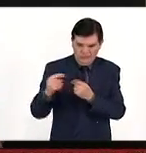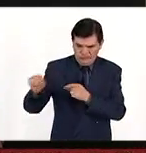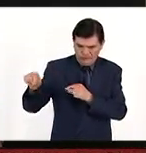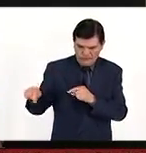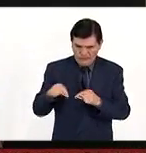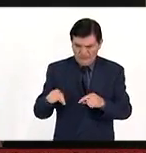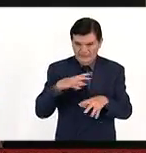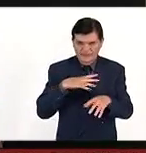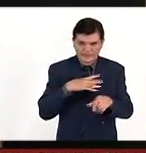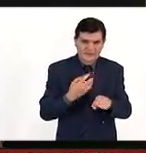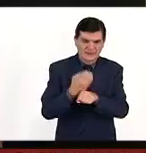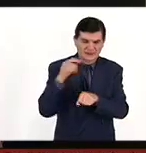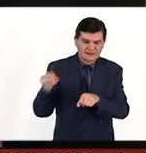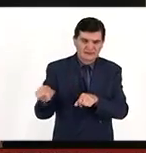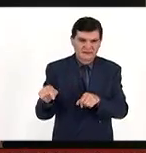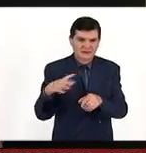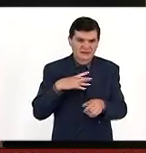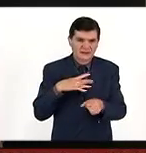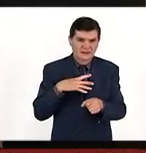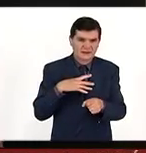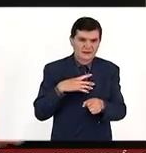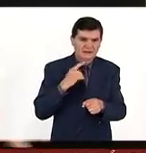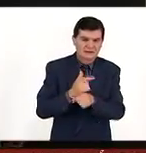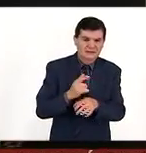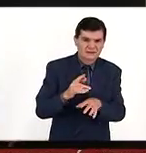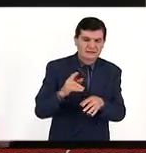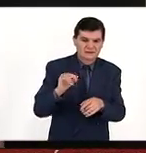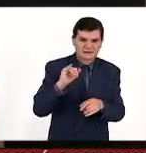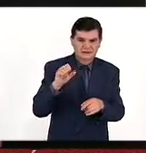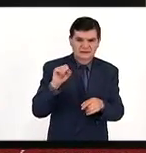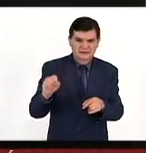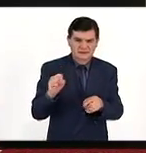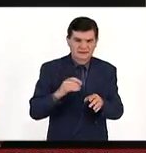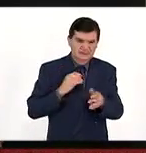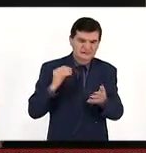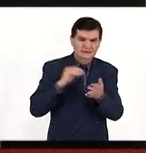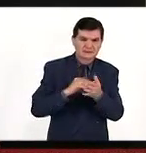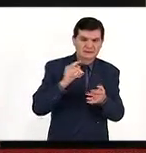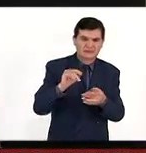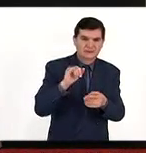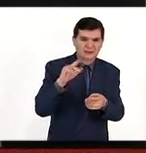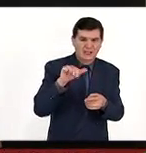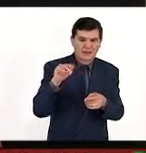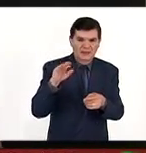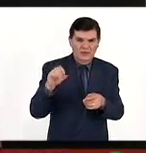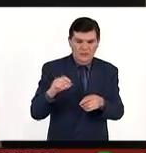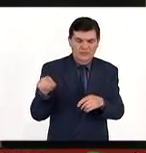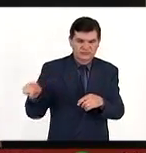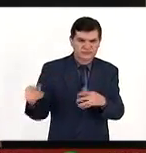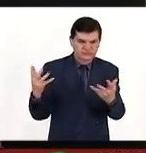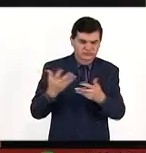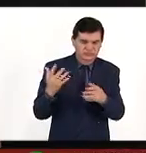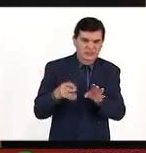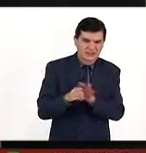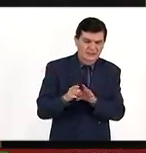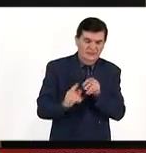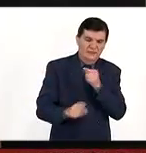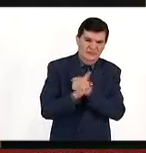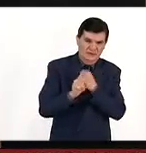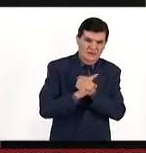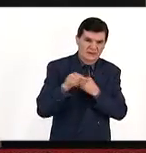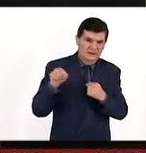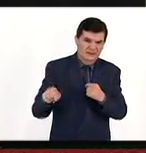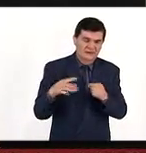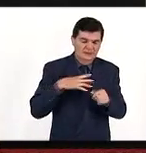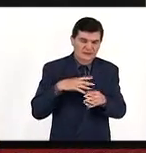la aparición del estado éste al styles y si no al estado este islámico que ha tenido como consecuencia también un